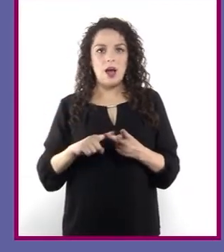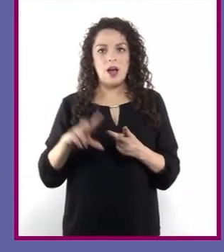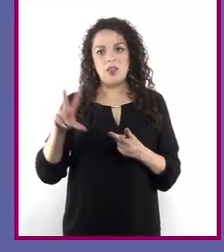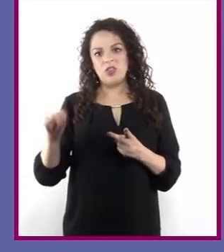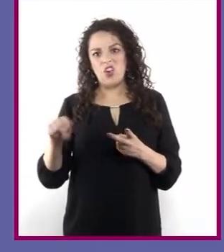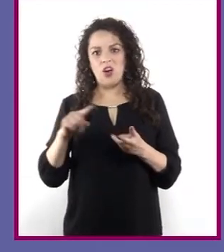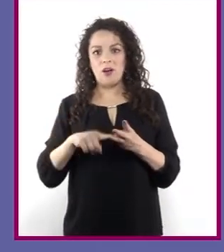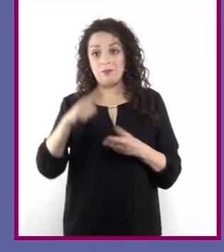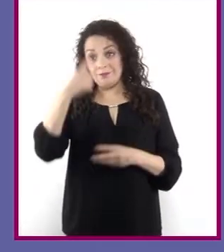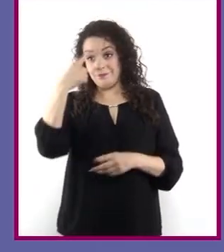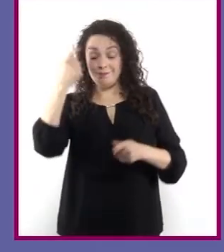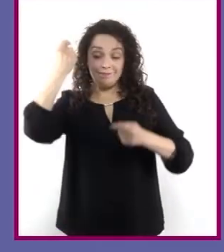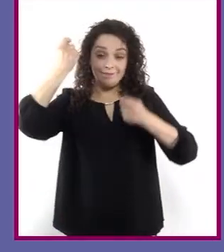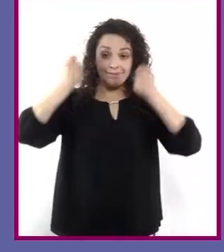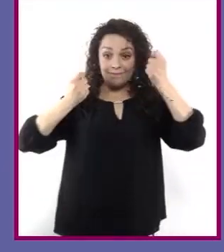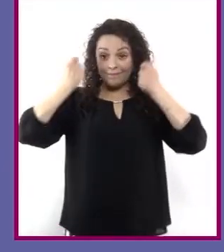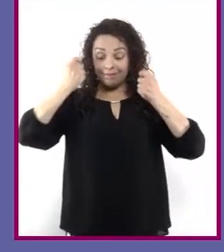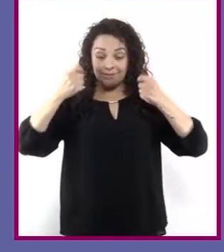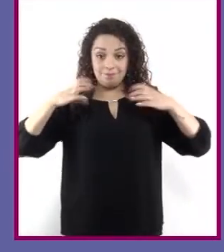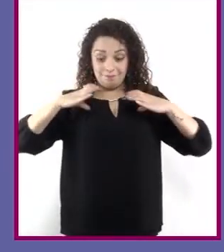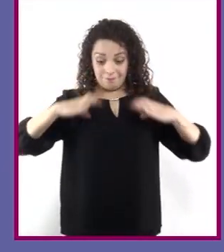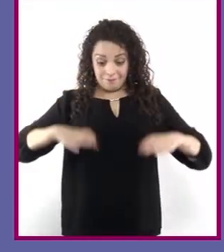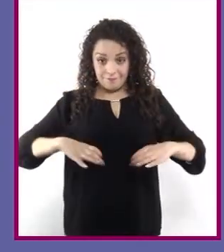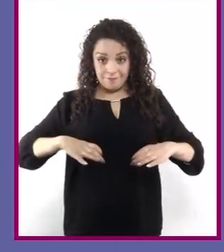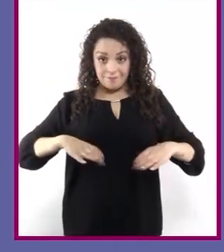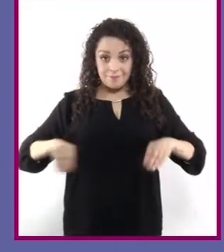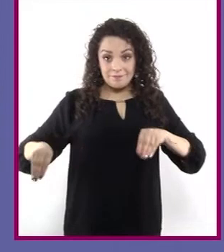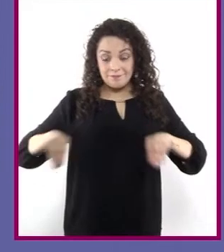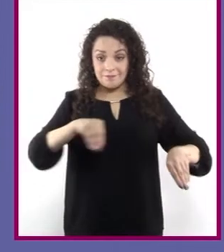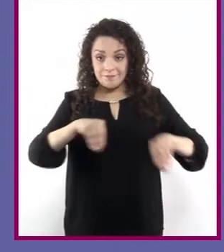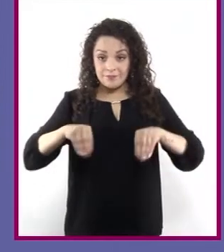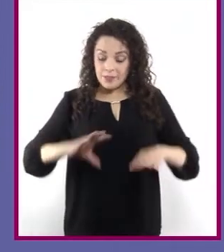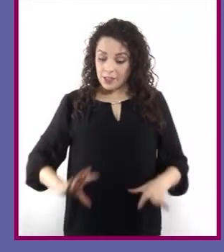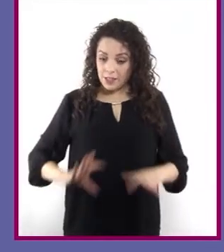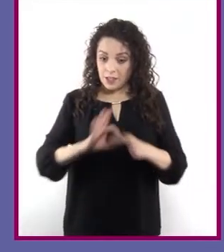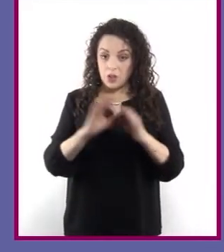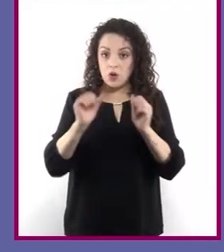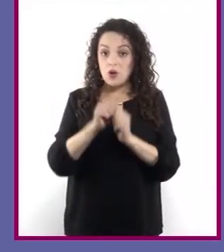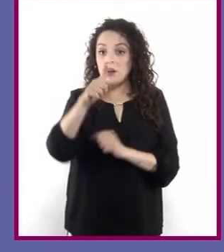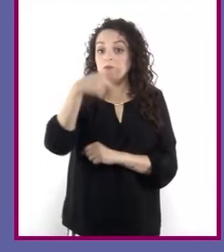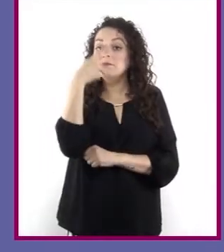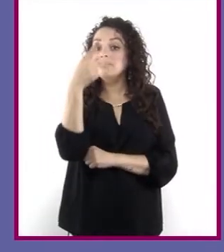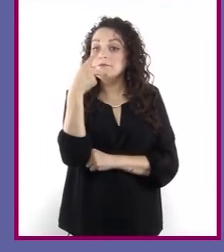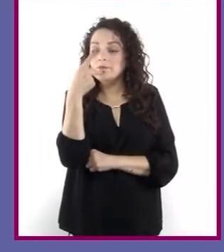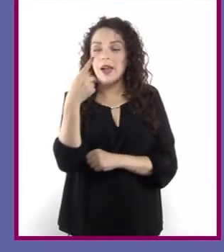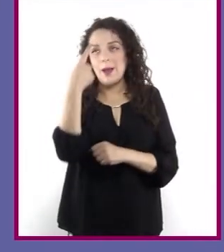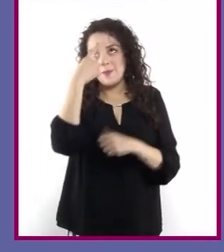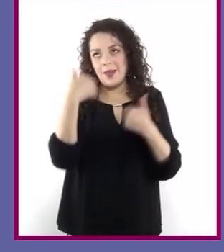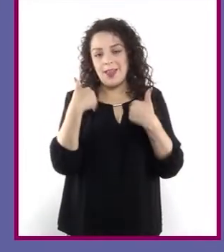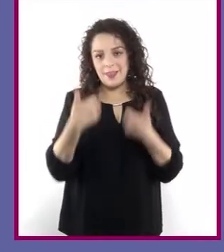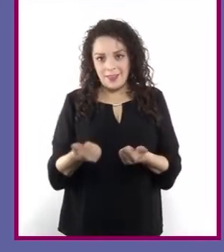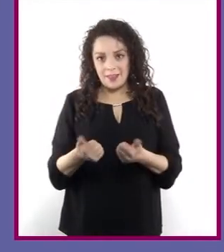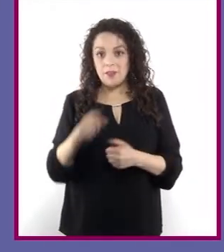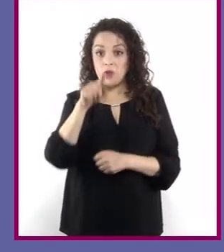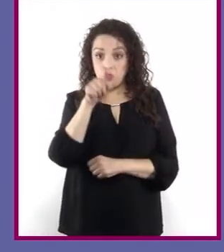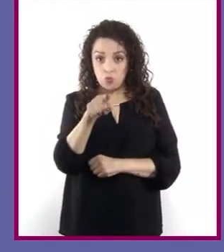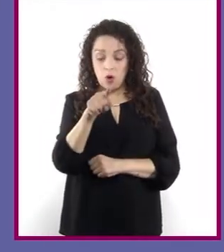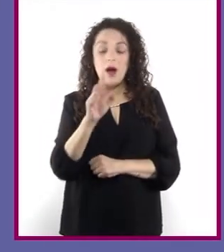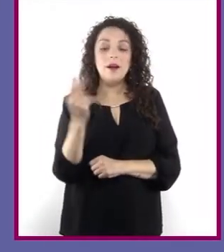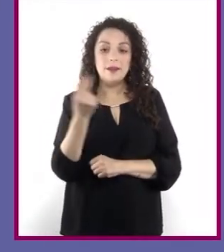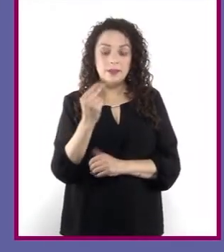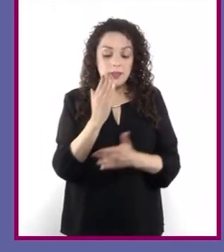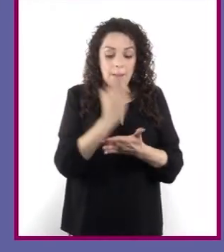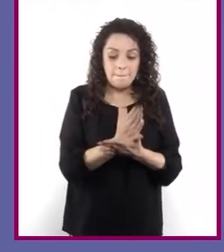Tus gestos y movimientos corporales son acordes con lo que se dice. Realiza pausas para hacer